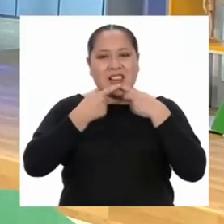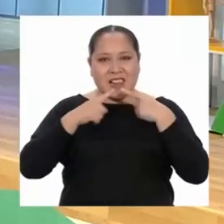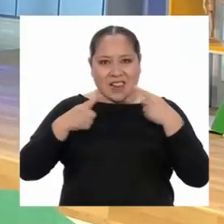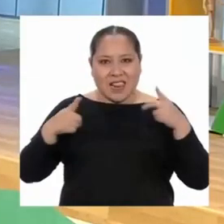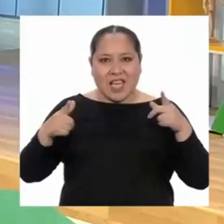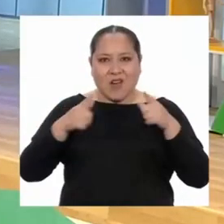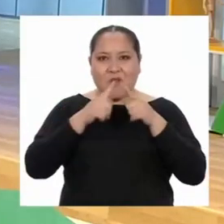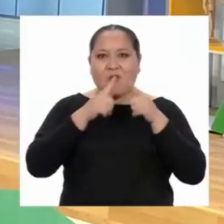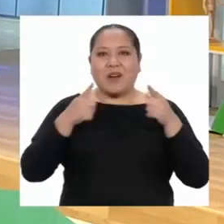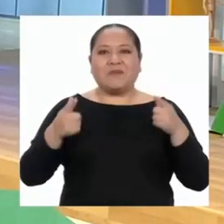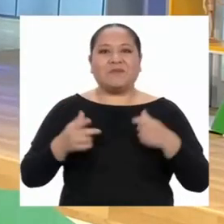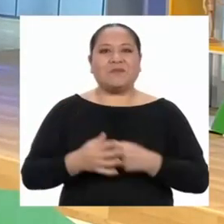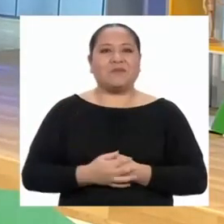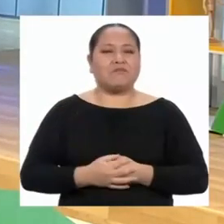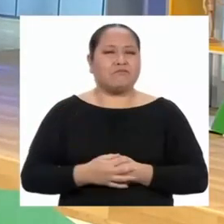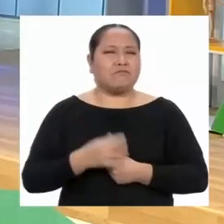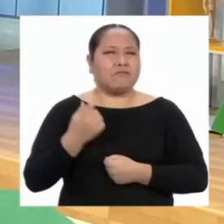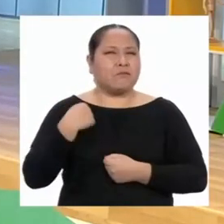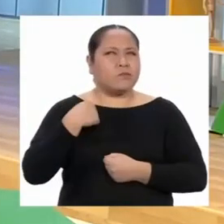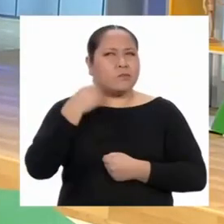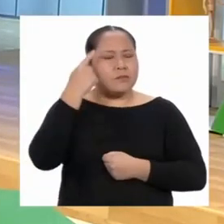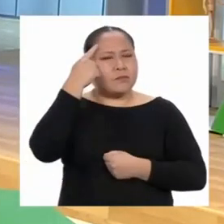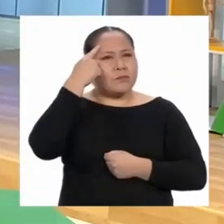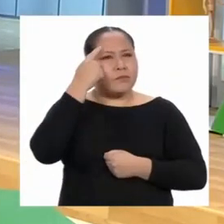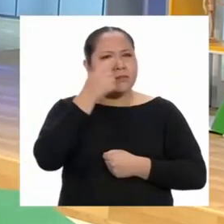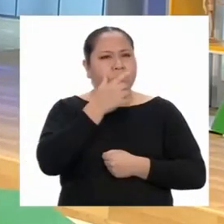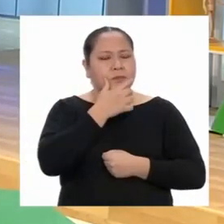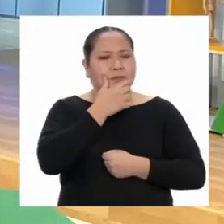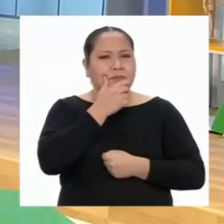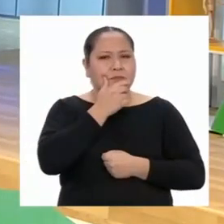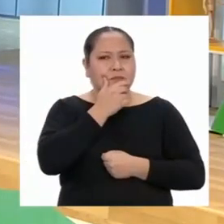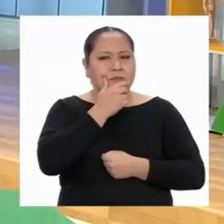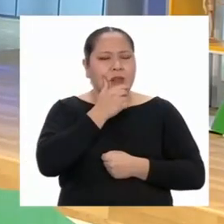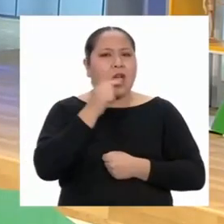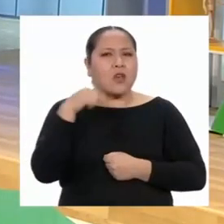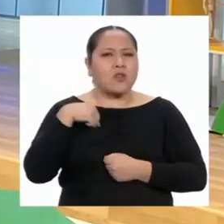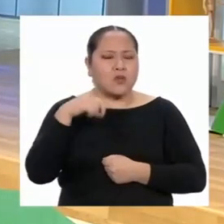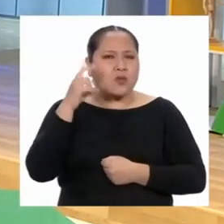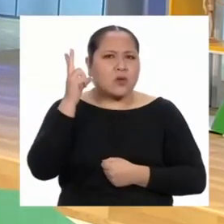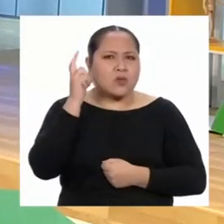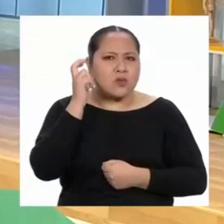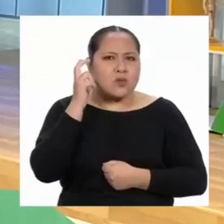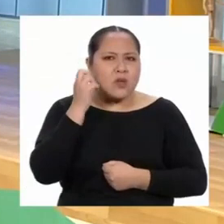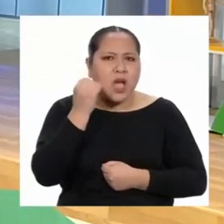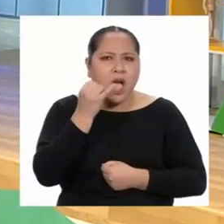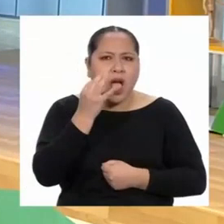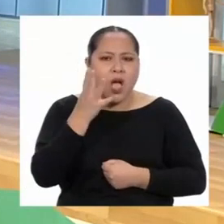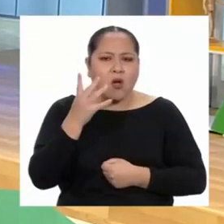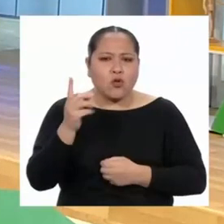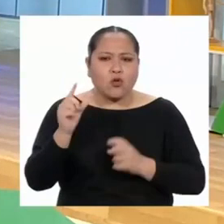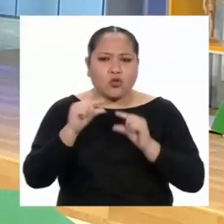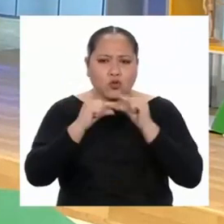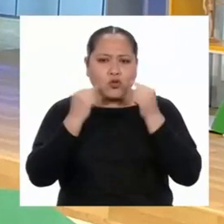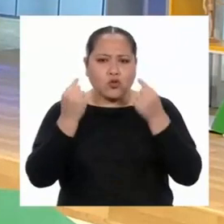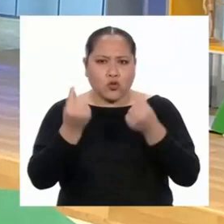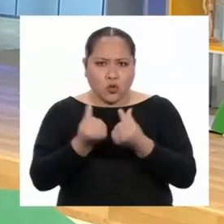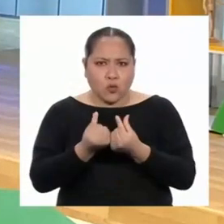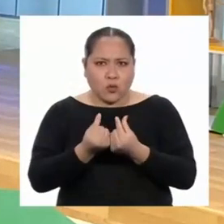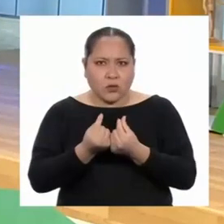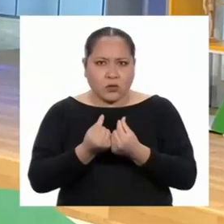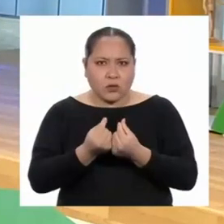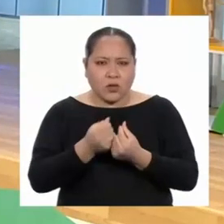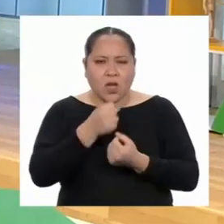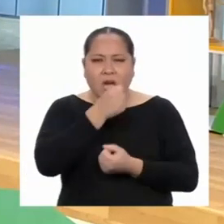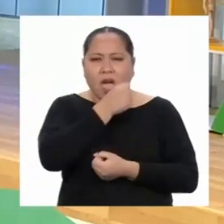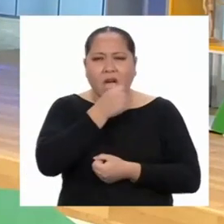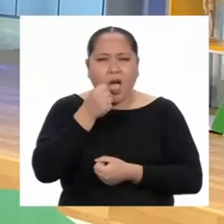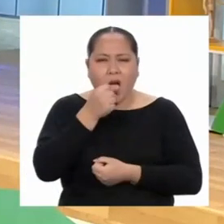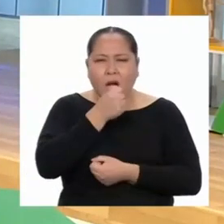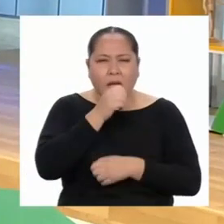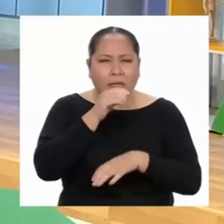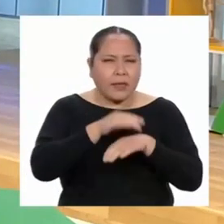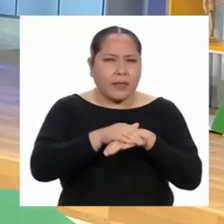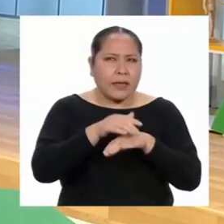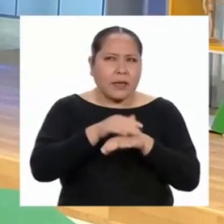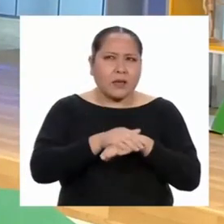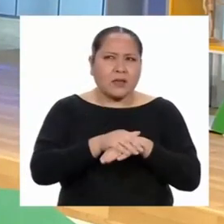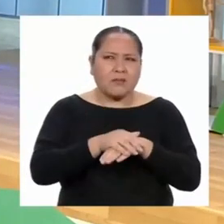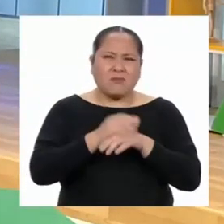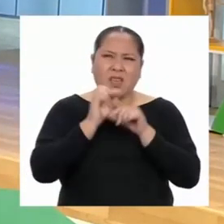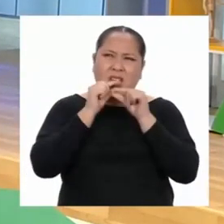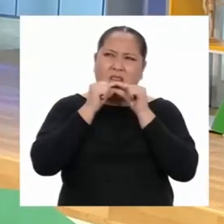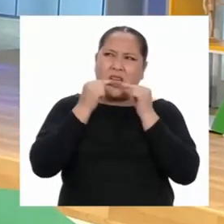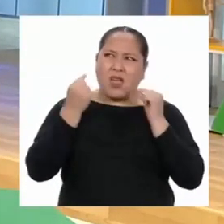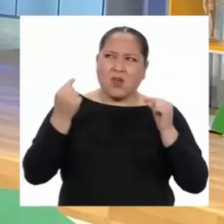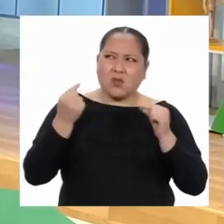Ahora que me pongo a pensar, yo he escuchado algunas bandas nuevas peruanas que cantan en inglés, pero en quechua o en alguna otra